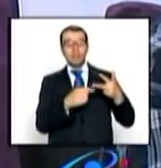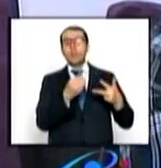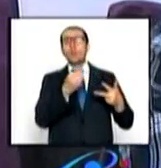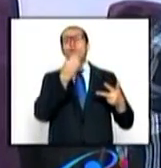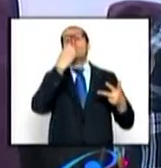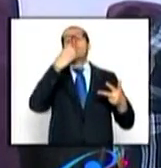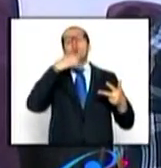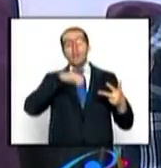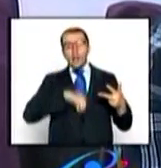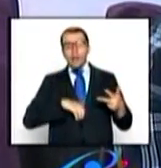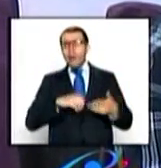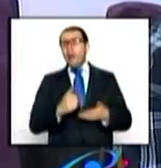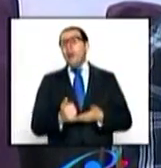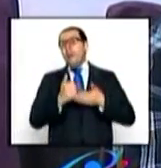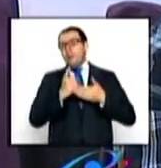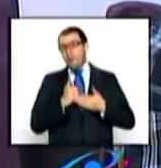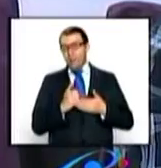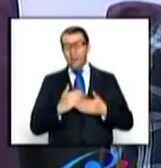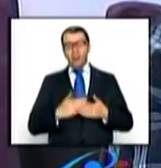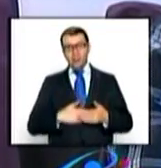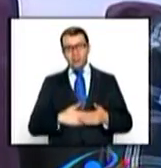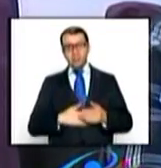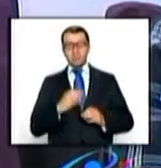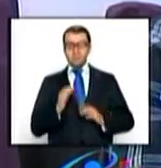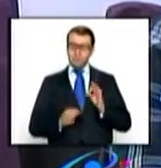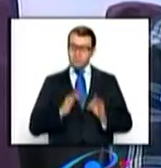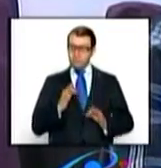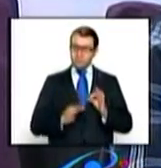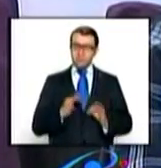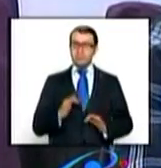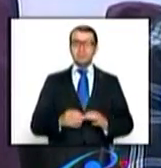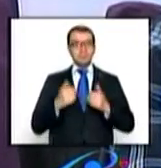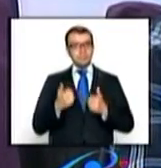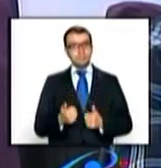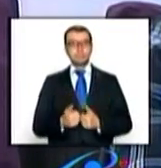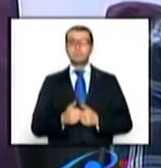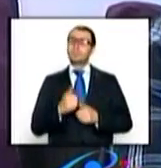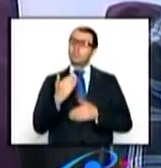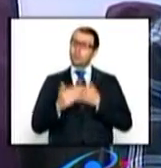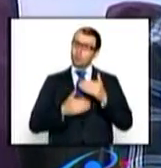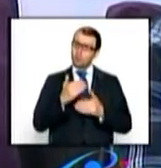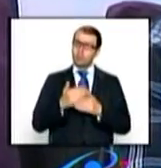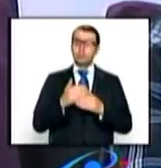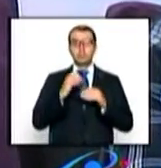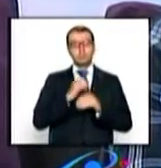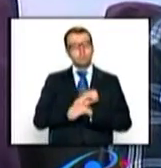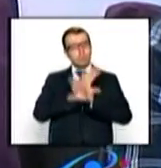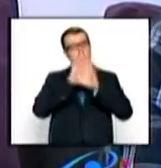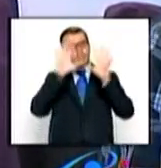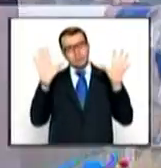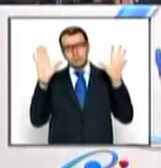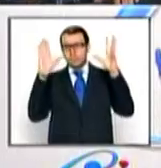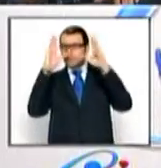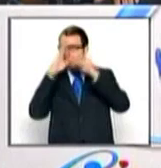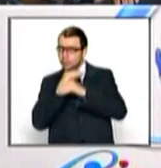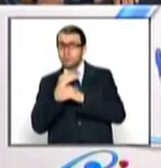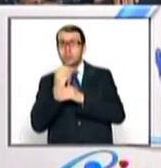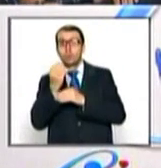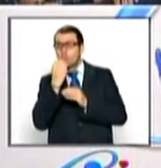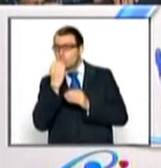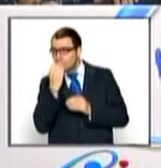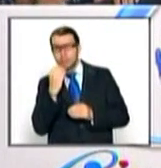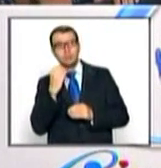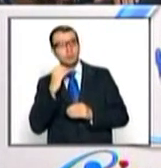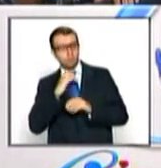como intermediarios en la nutrición y como intermediarios en los procesos metabólicos. Es decir, para que lo que tú comes día a